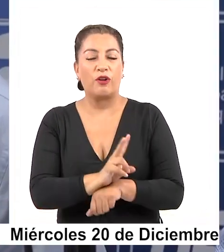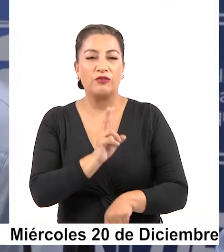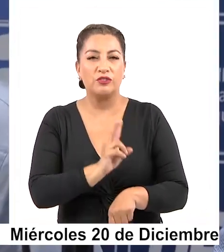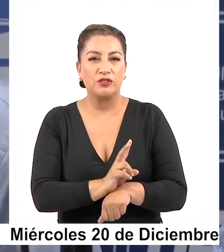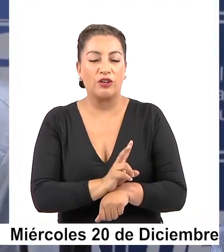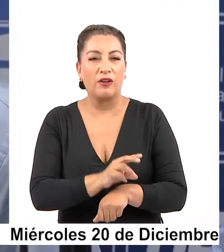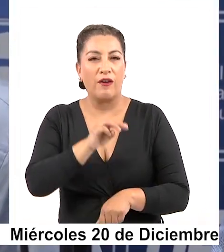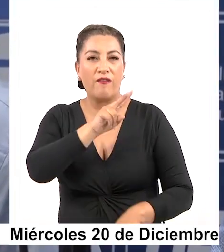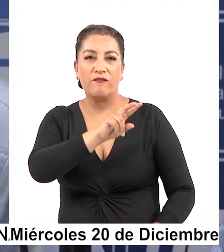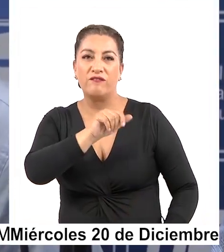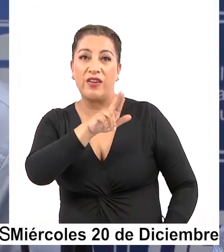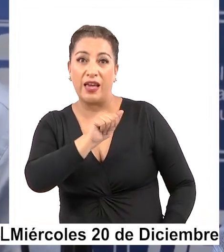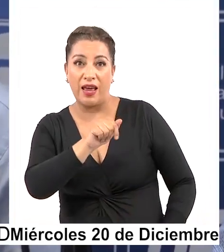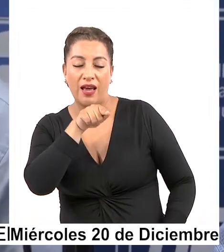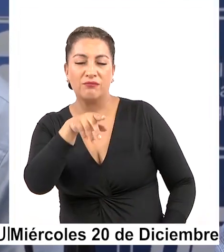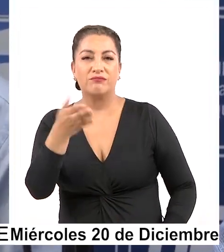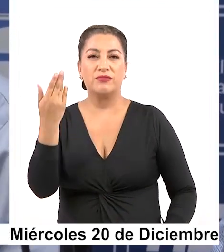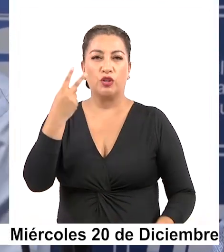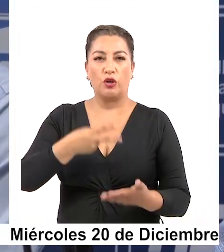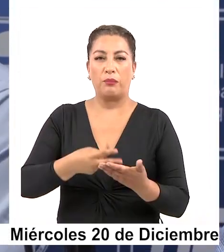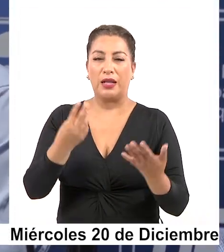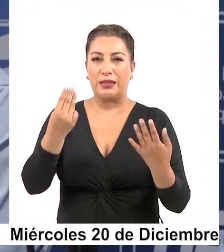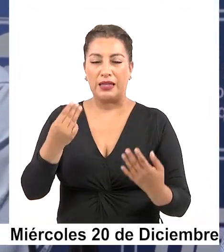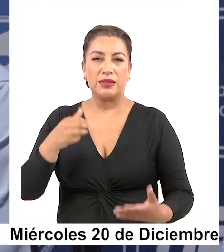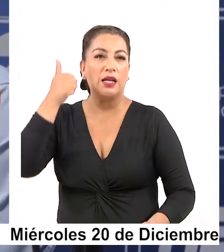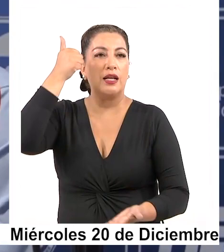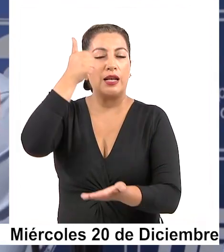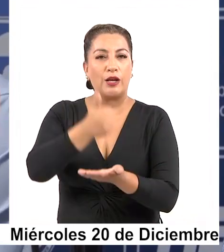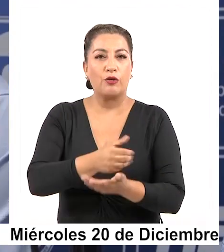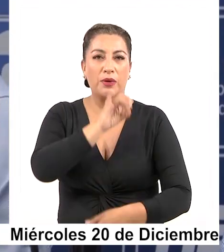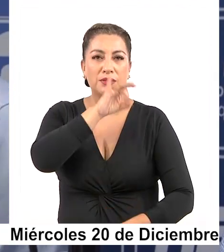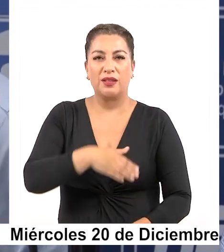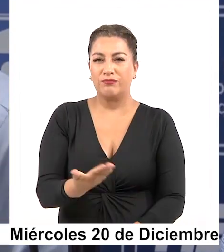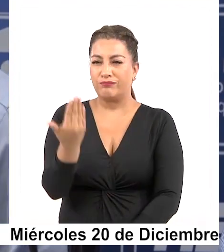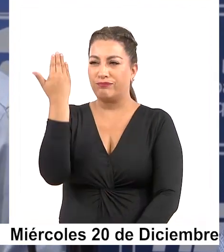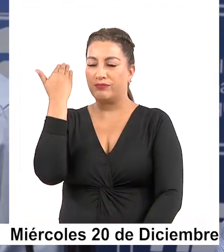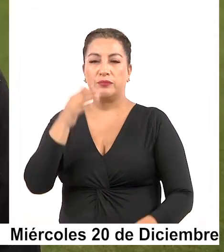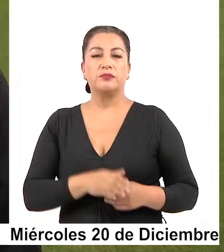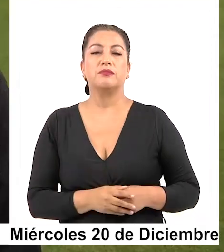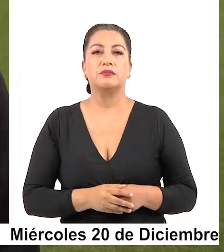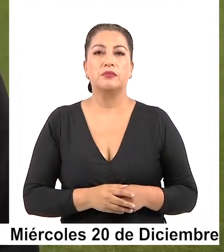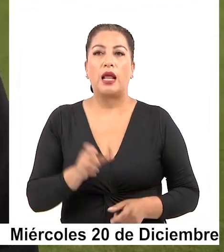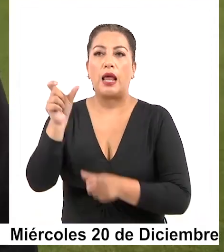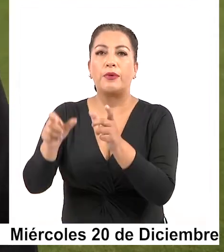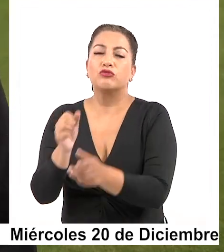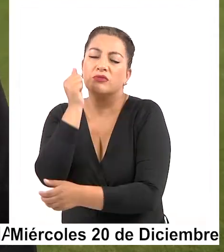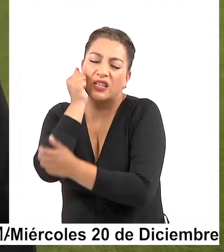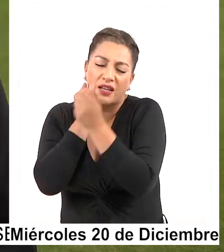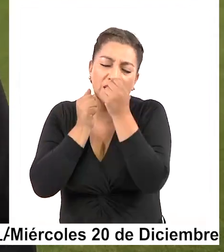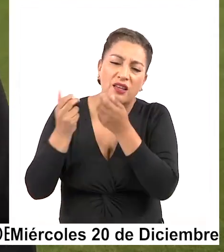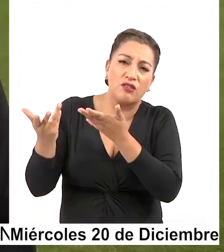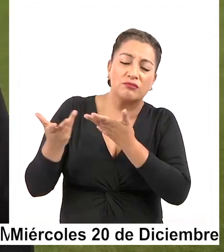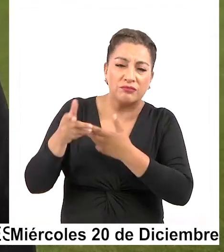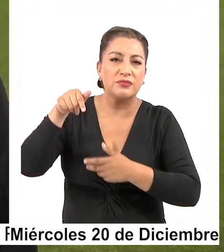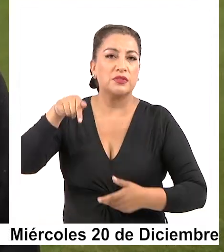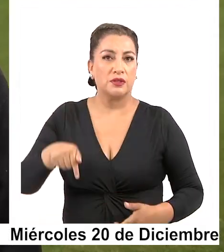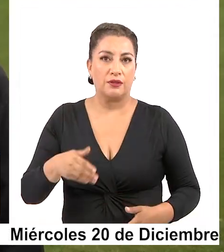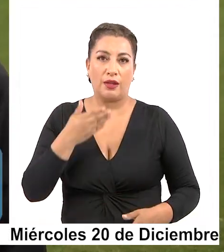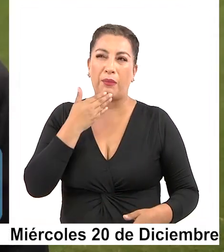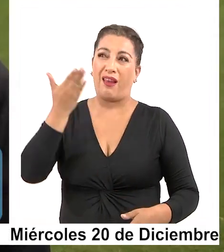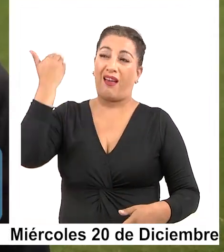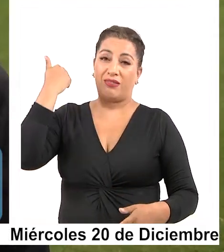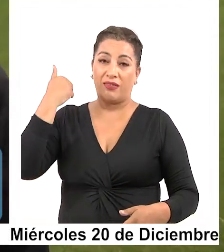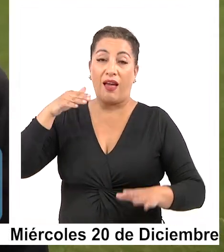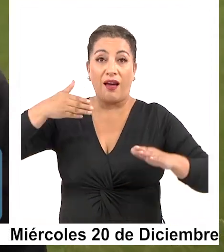en el 2013, destacando en la Copa Chile de ese año. El cariño que me han demostrado ha sido y